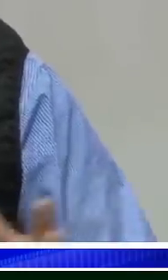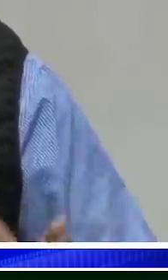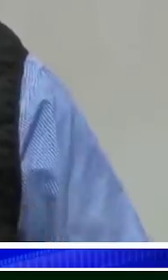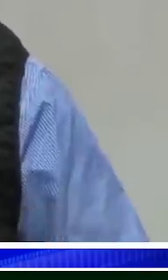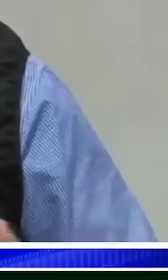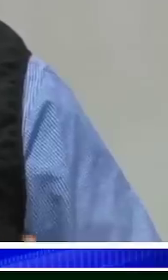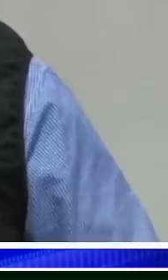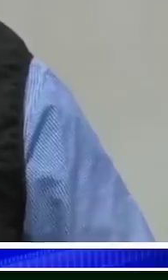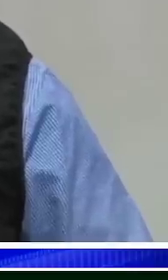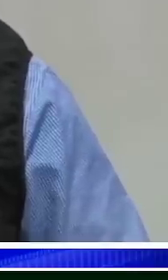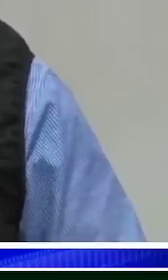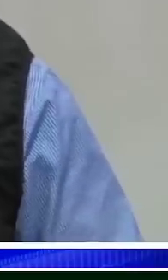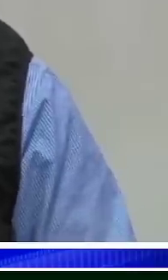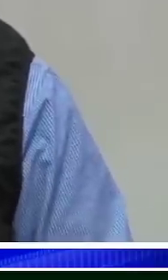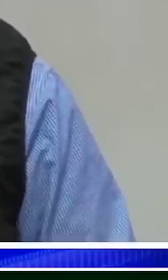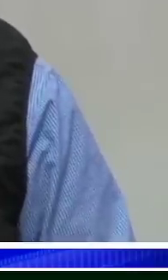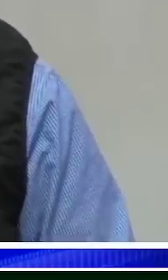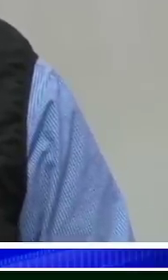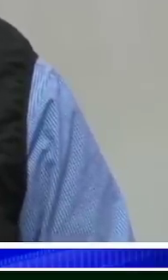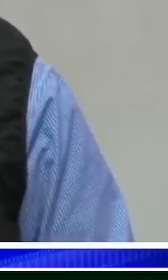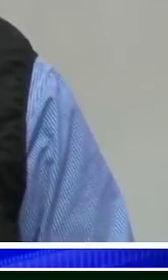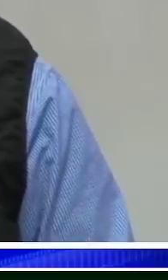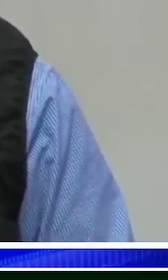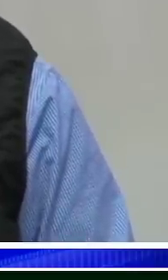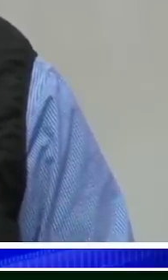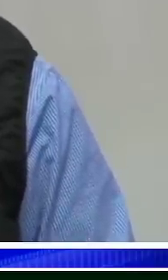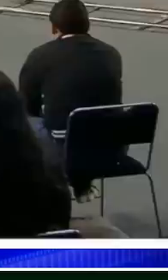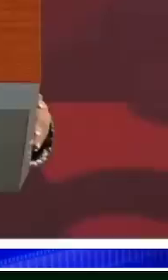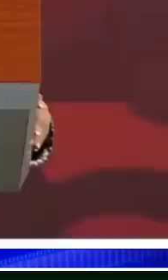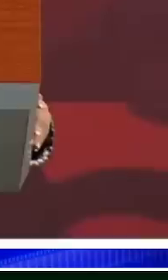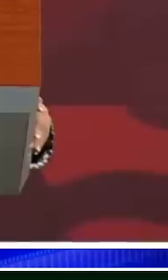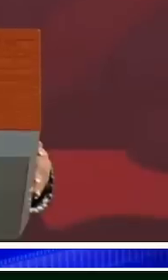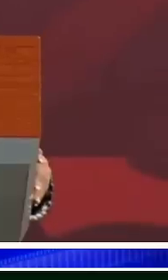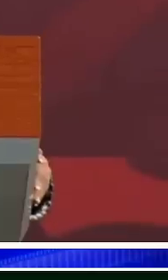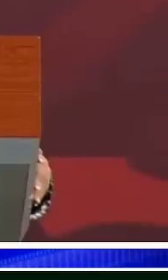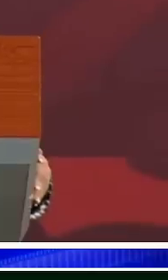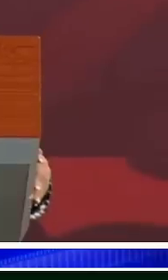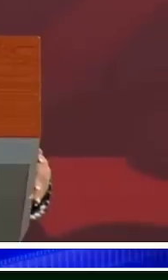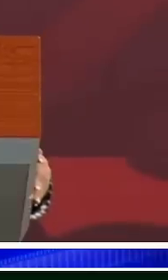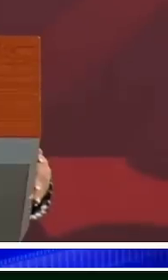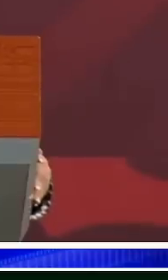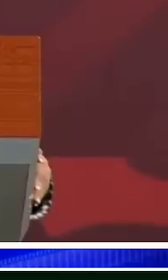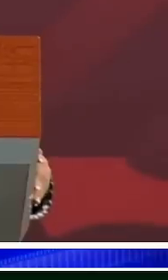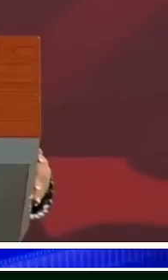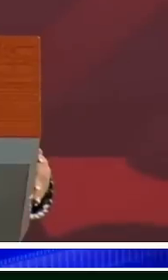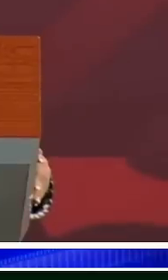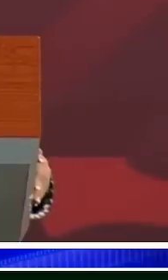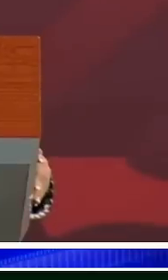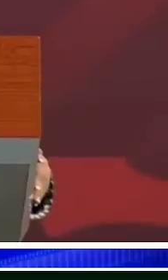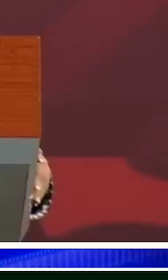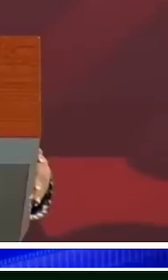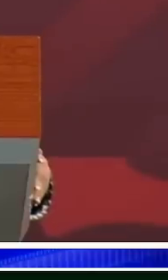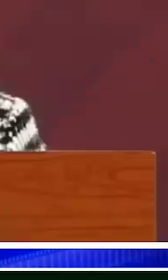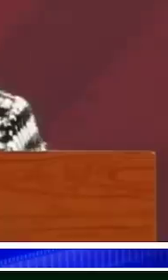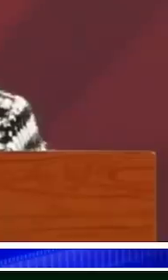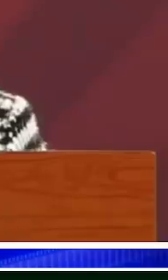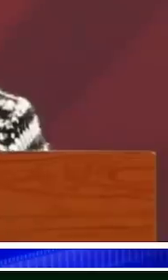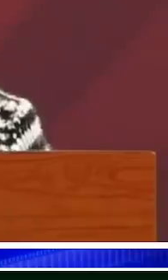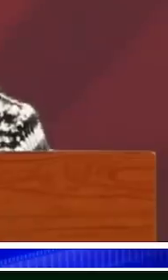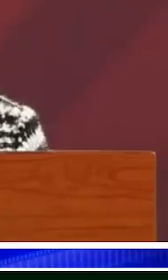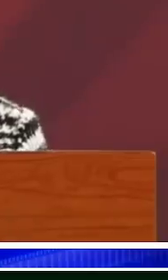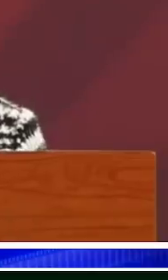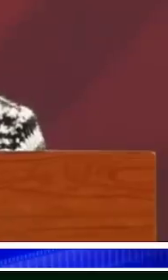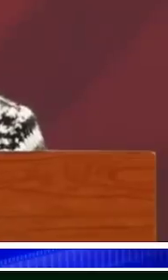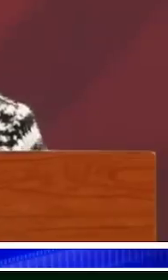poco a poco también las actividades se van a ir normalizando incluso reportando que ya el día de hoy no hay bloqueos como